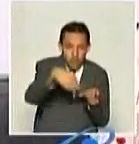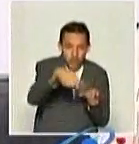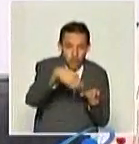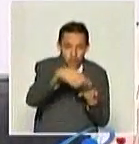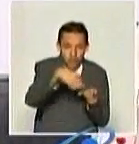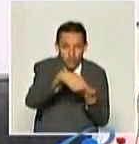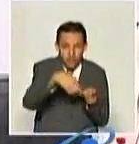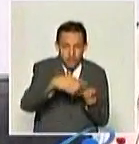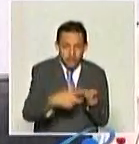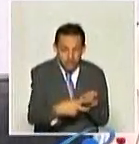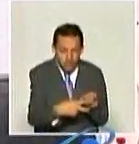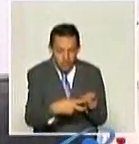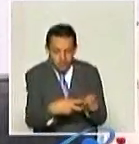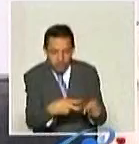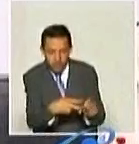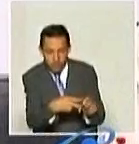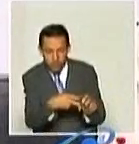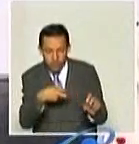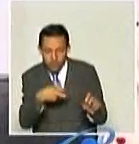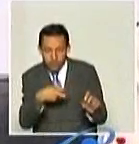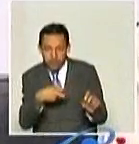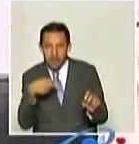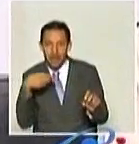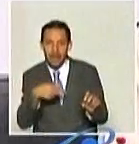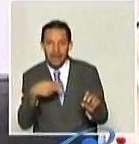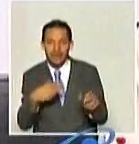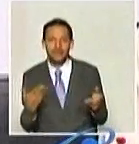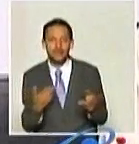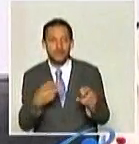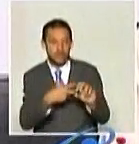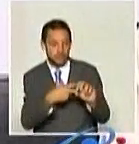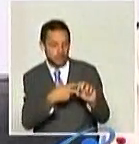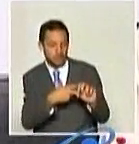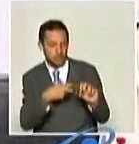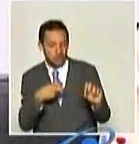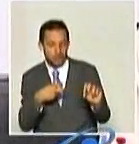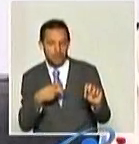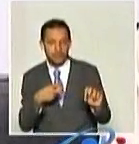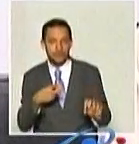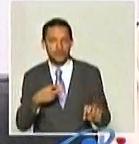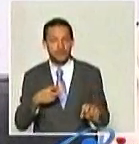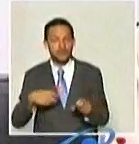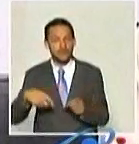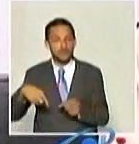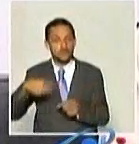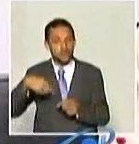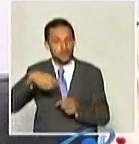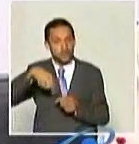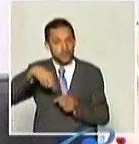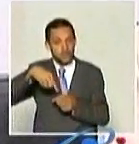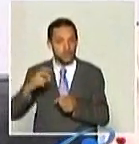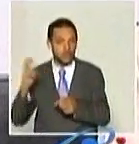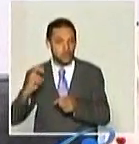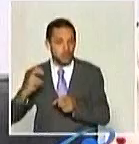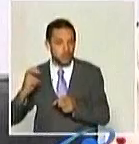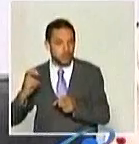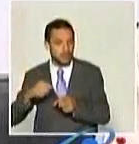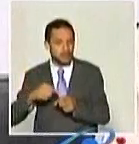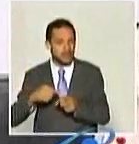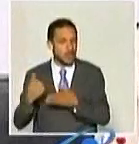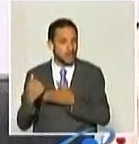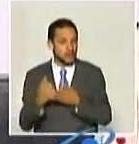sangre y se hace la agitación de este ozono, la mezcla y se